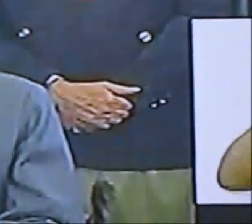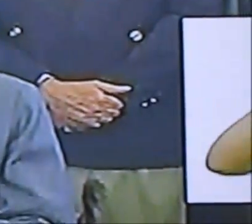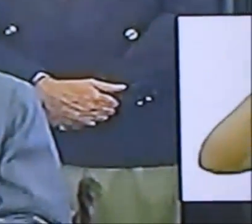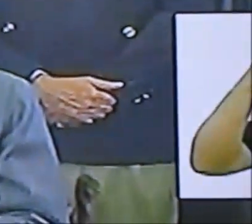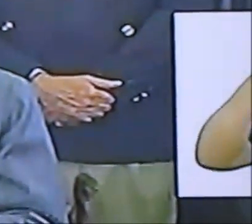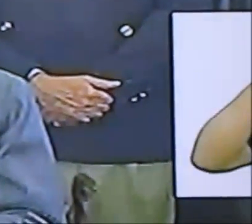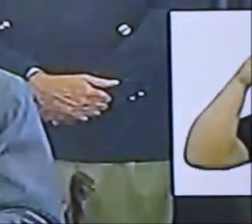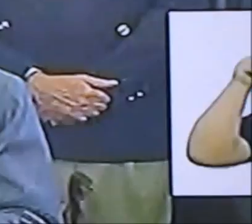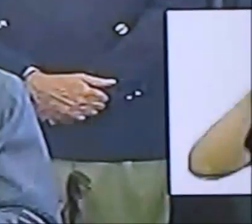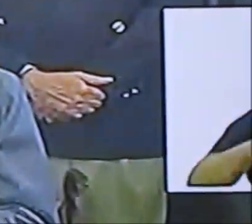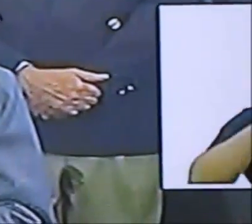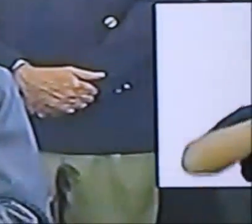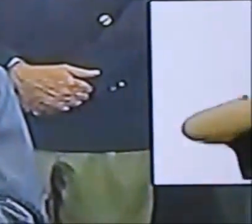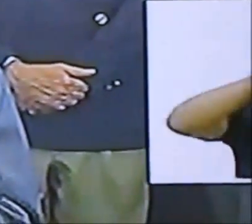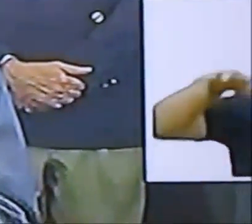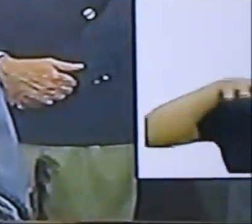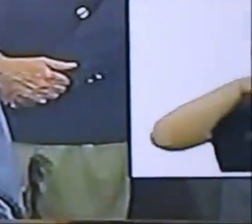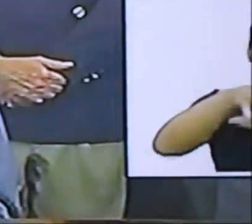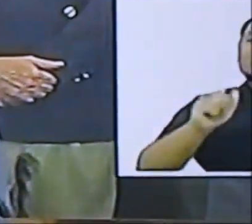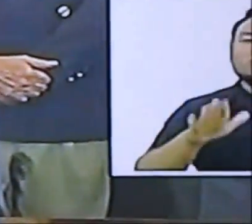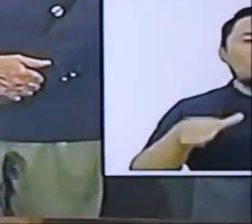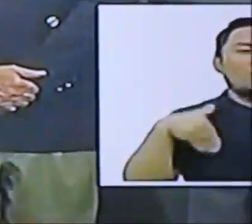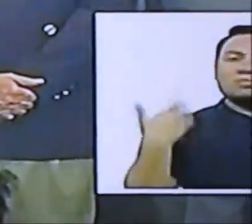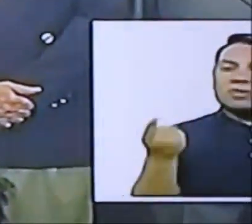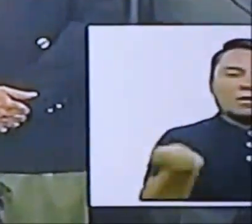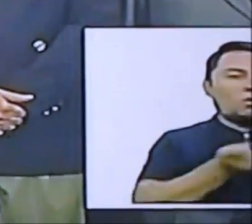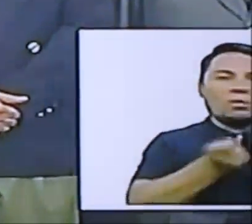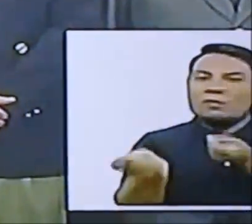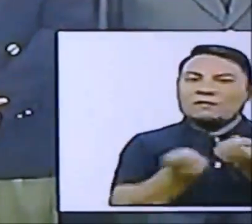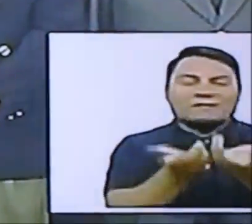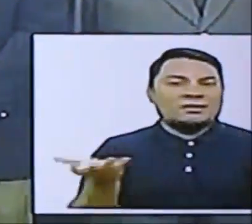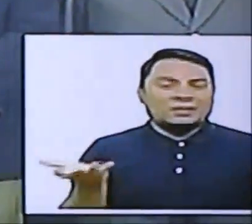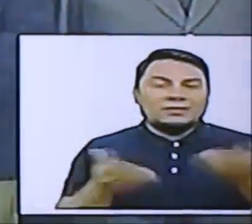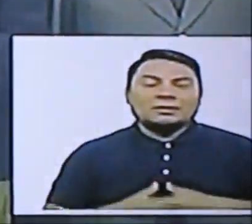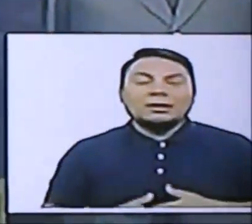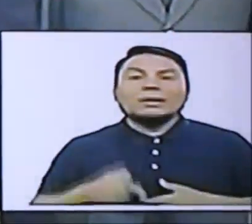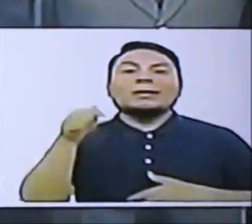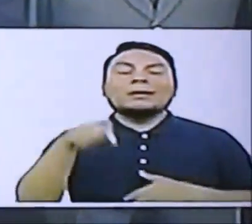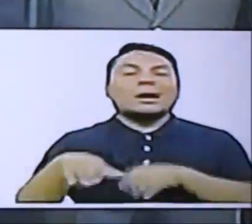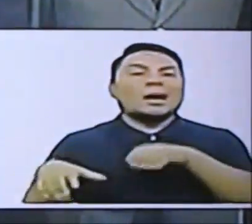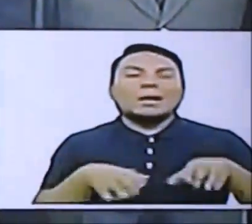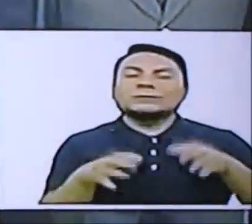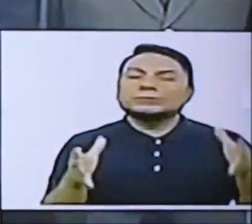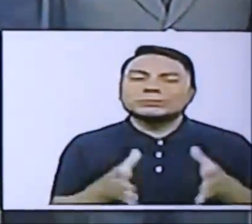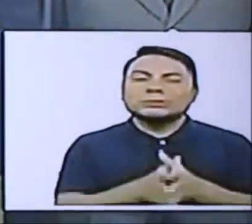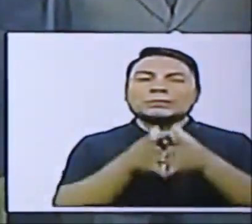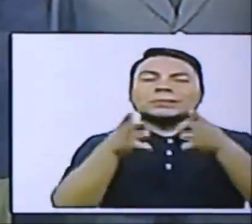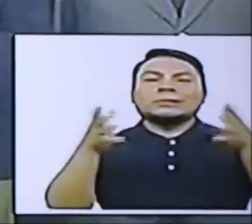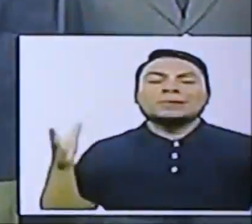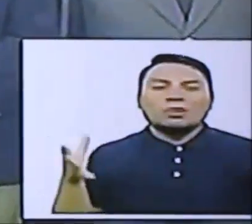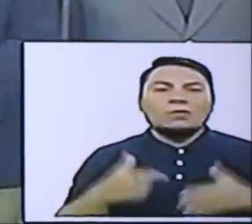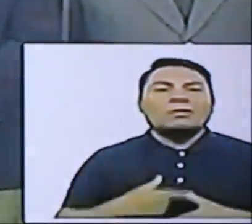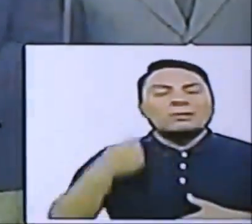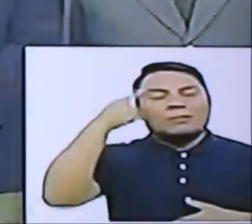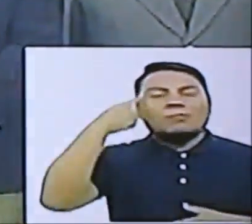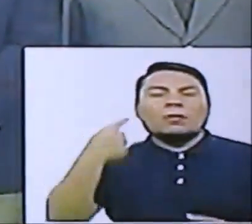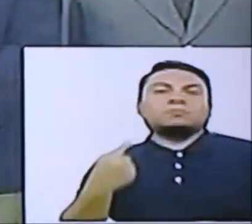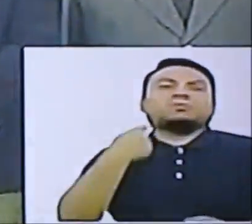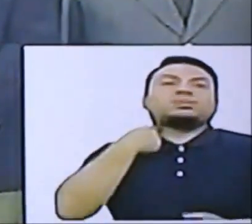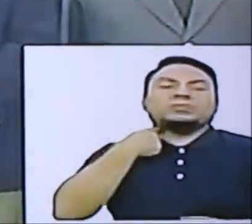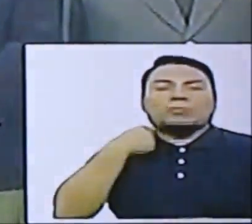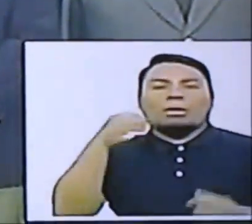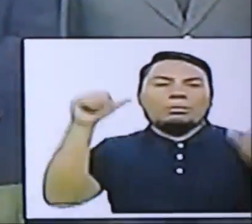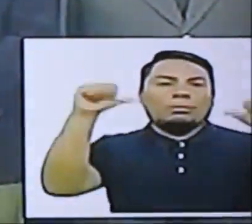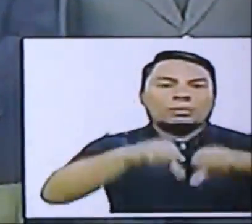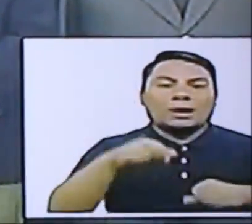un clima de ingobernabilidad que le hace un enorme daño al país y no nos